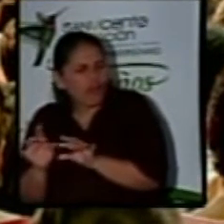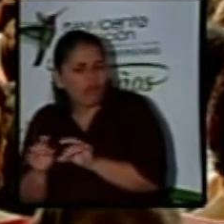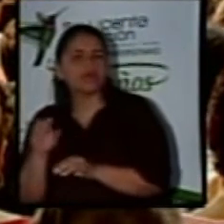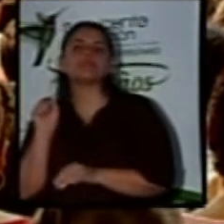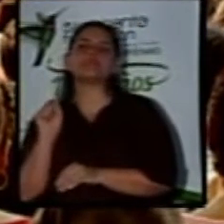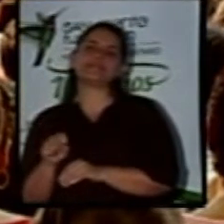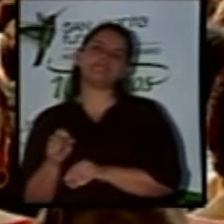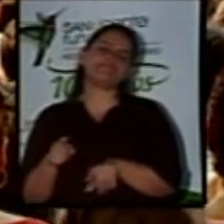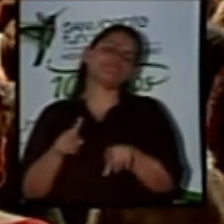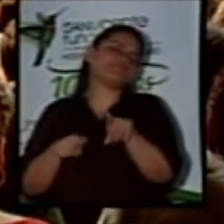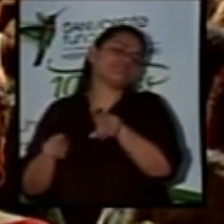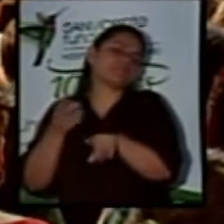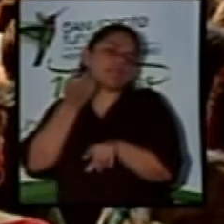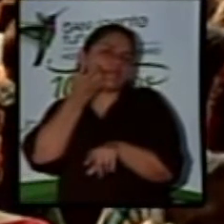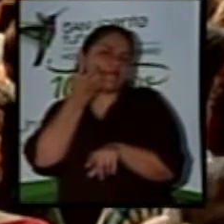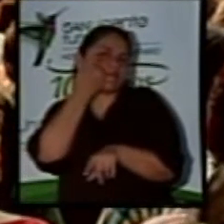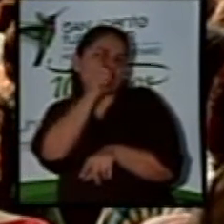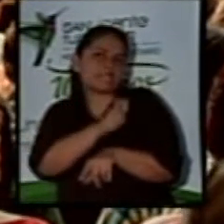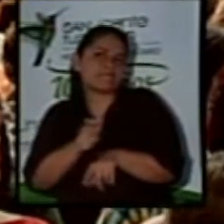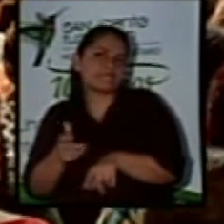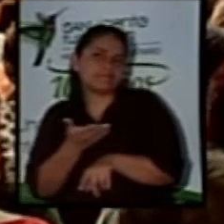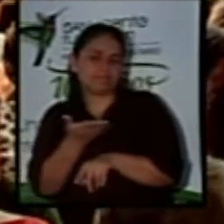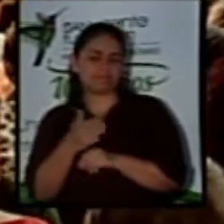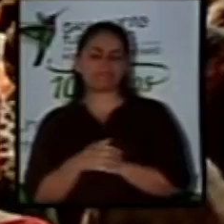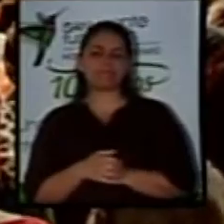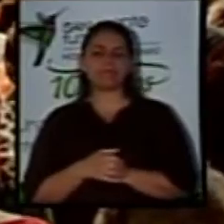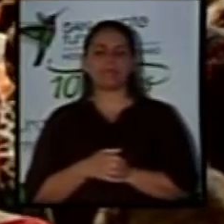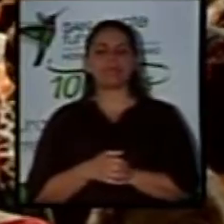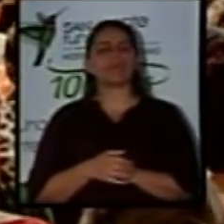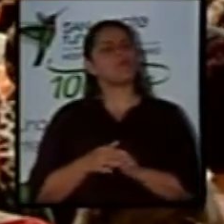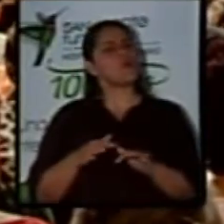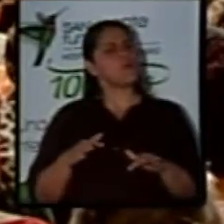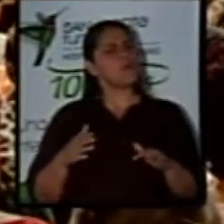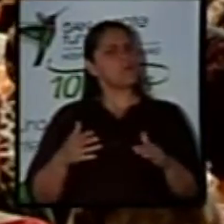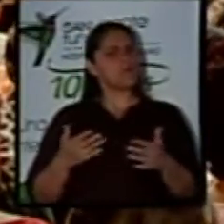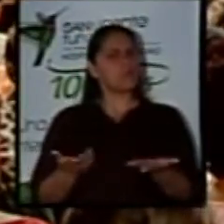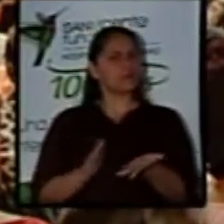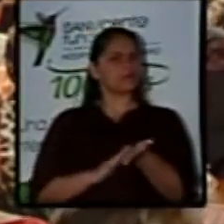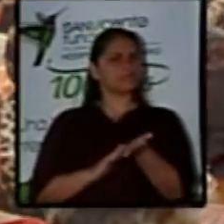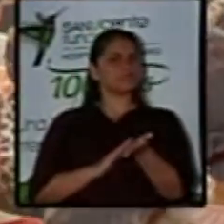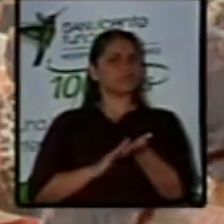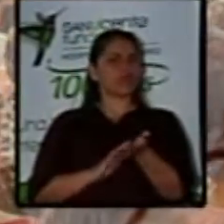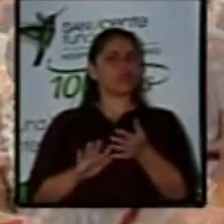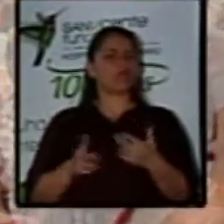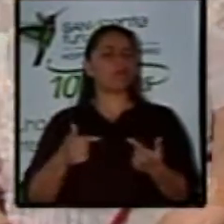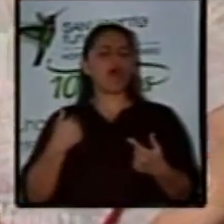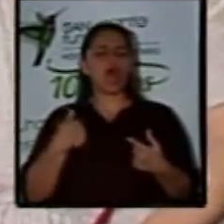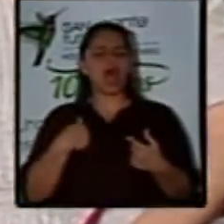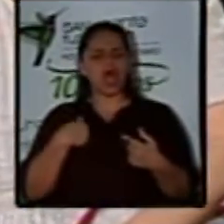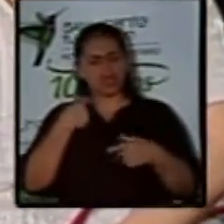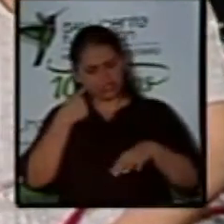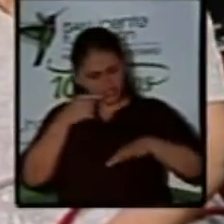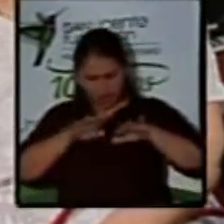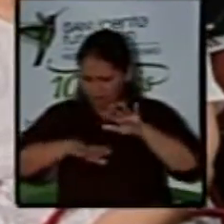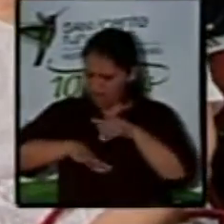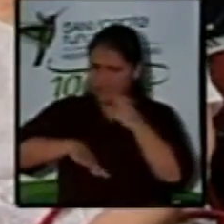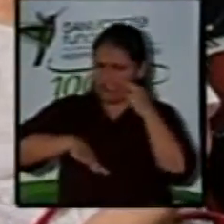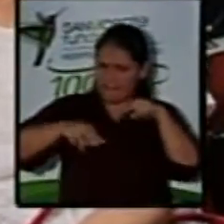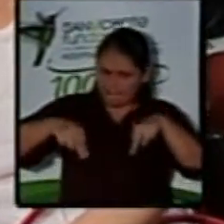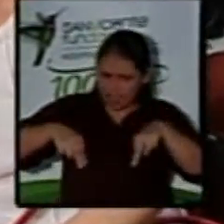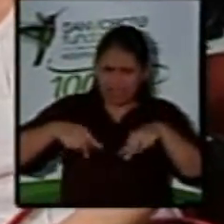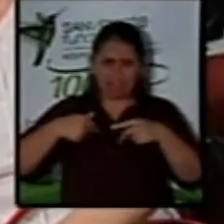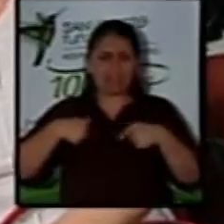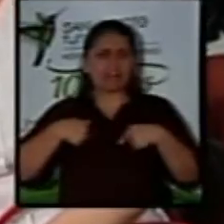paciente o de la persona que tenga pues la enfermedad. Entonces, ¿qué podemos hacer? Bueno, yo me veo unas arañitas, en mi